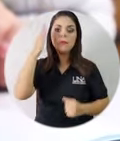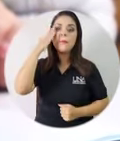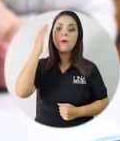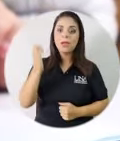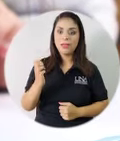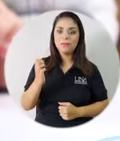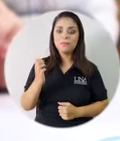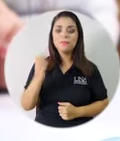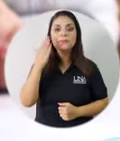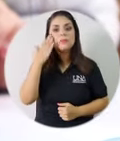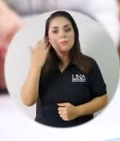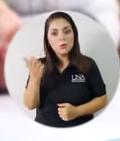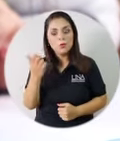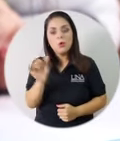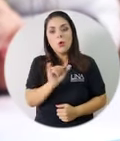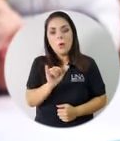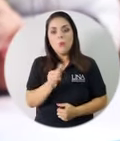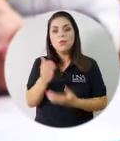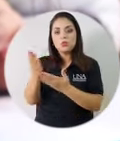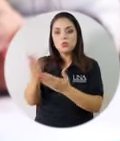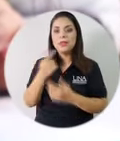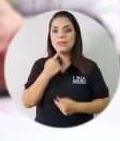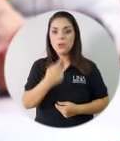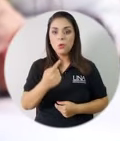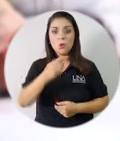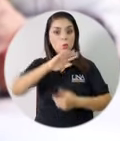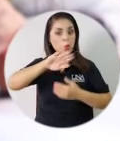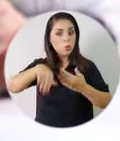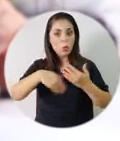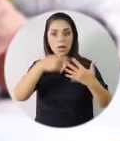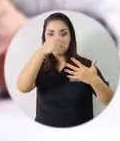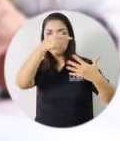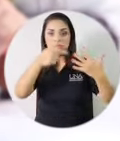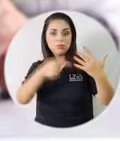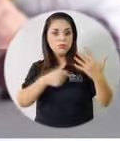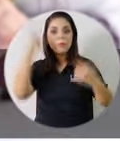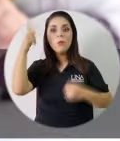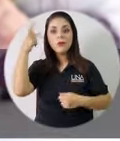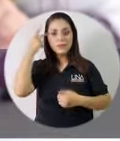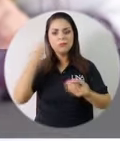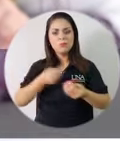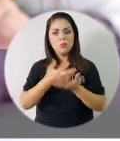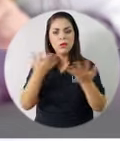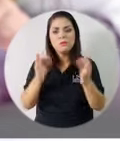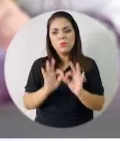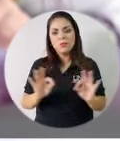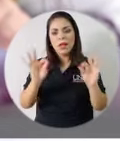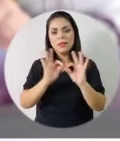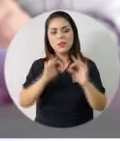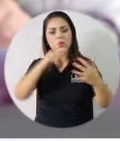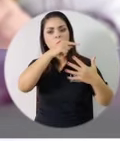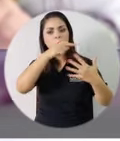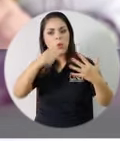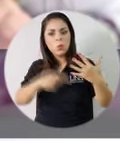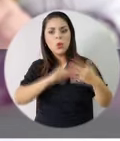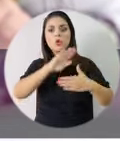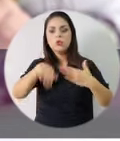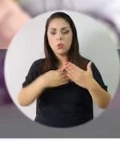si bien es cierto, como usted ya lo señalaba, todas las políticas públicas son importantes y todas deben ser tomadas con absoluta